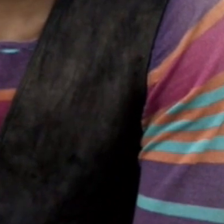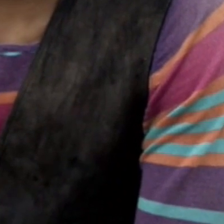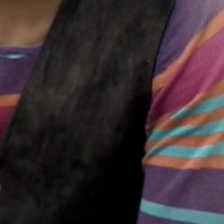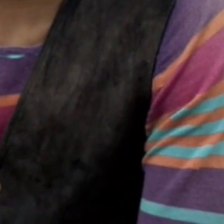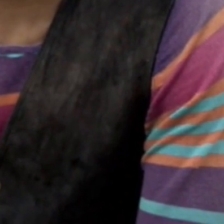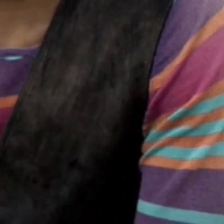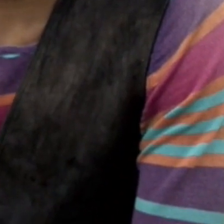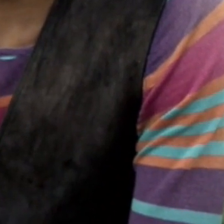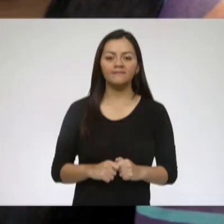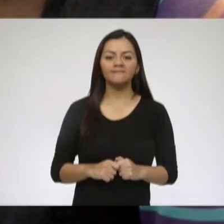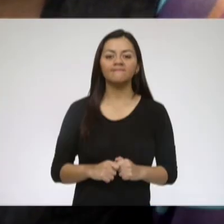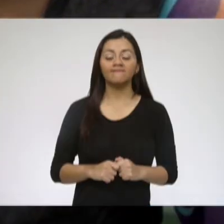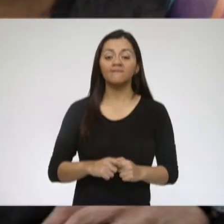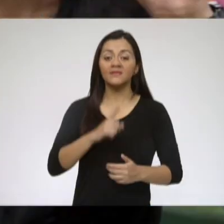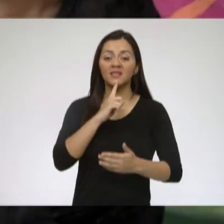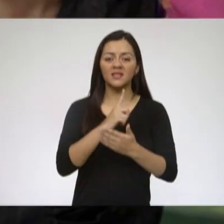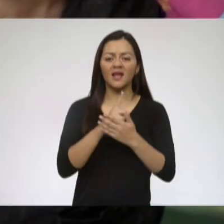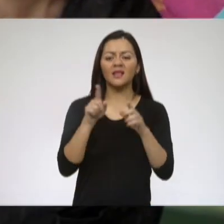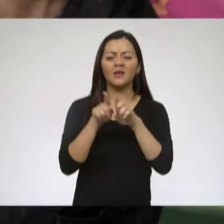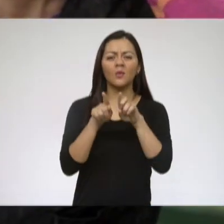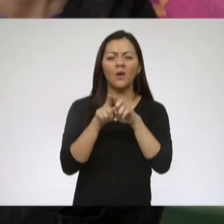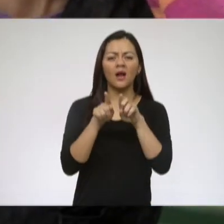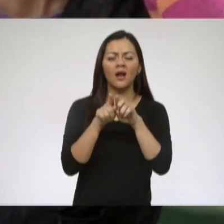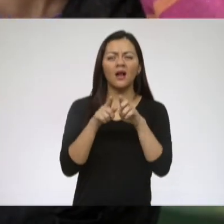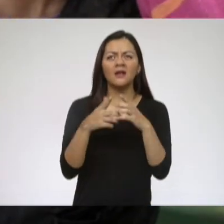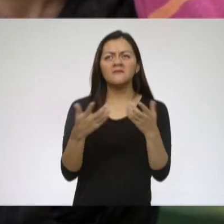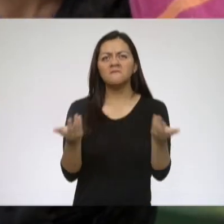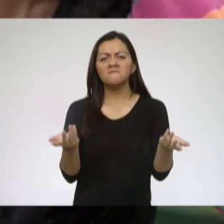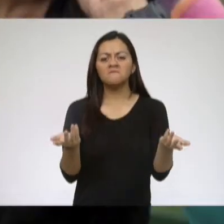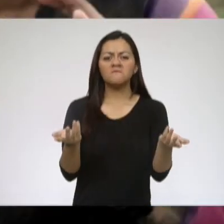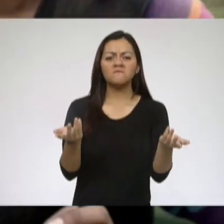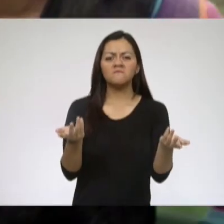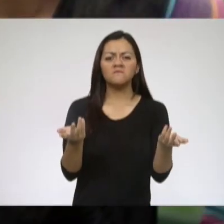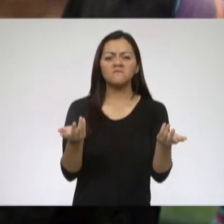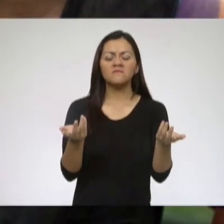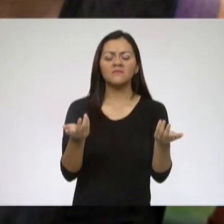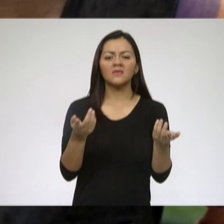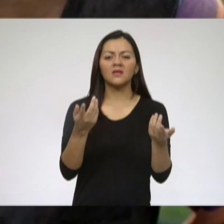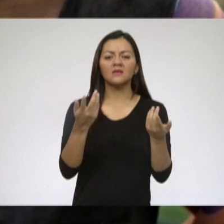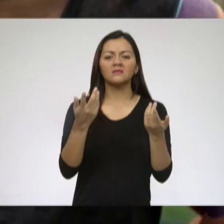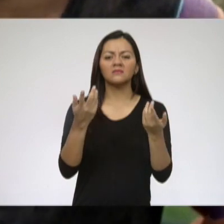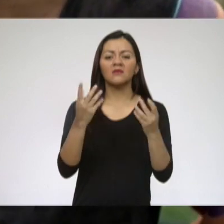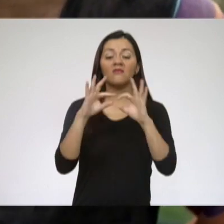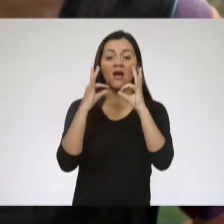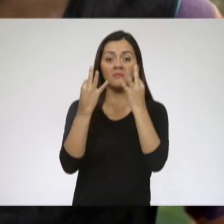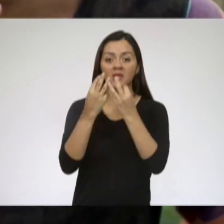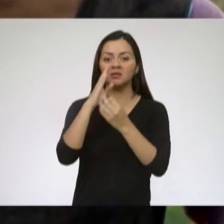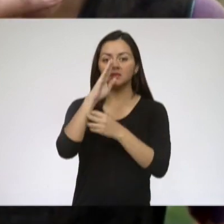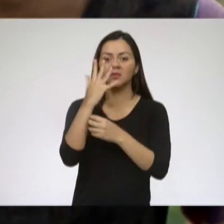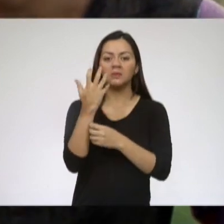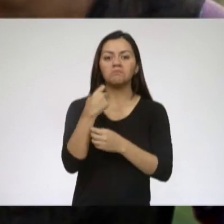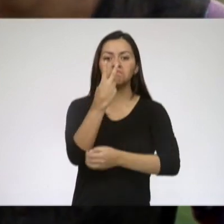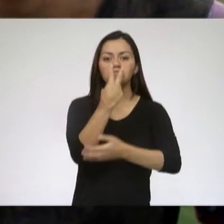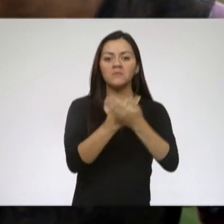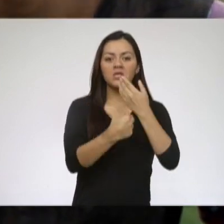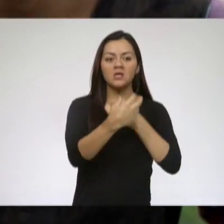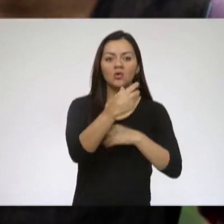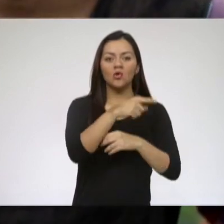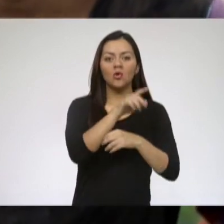Como que de pronto quisieron ver, no sé, a su hijo así con una chaqueta formal, porque ellos crecieron